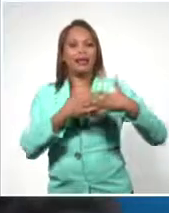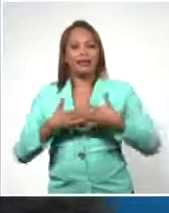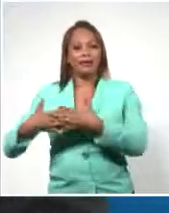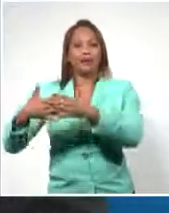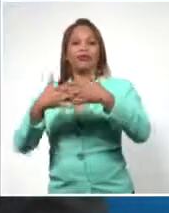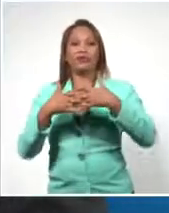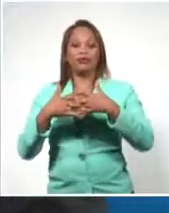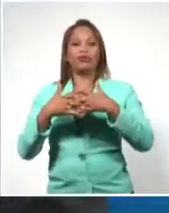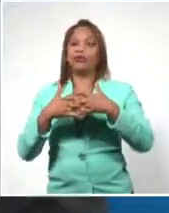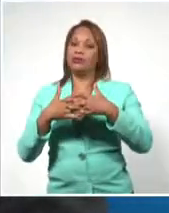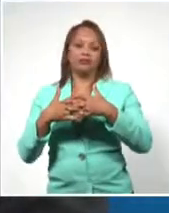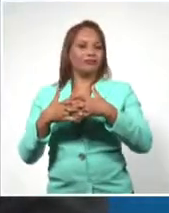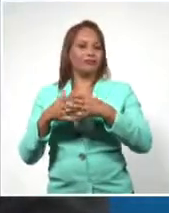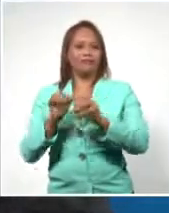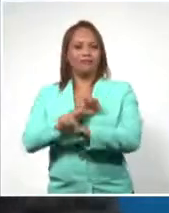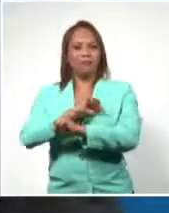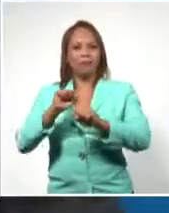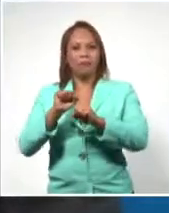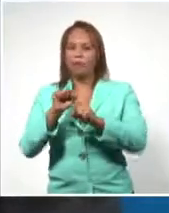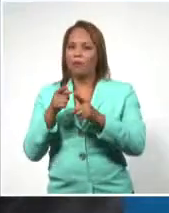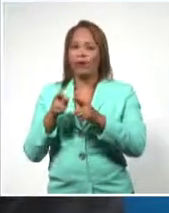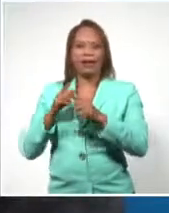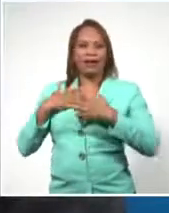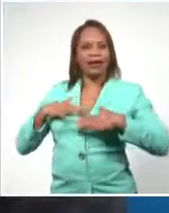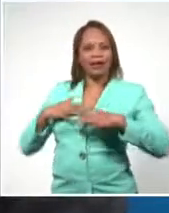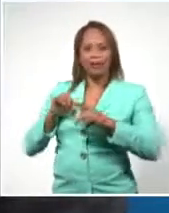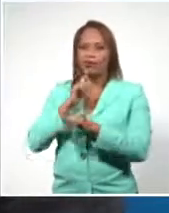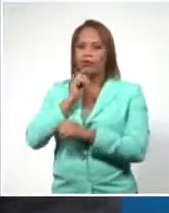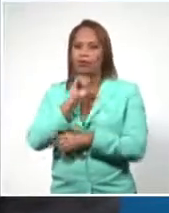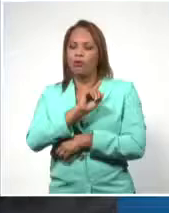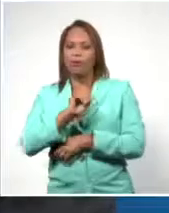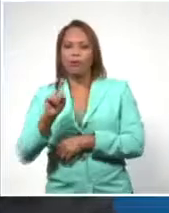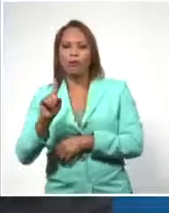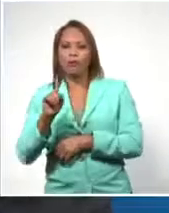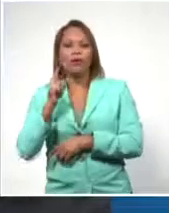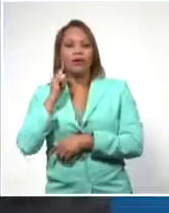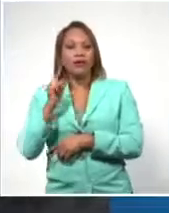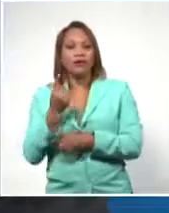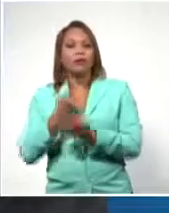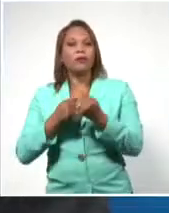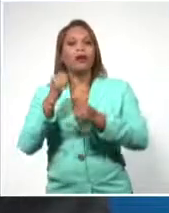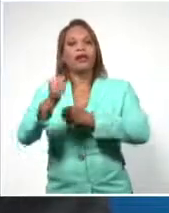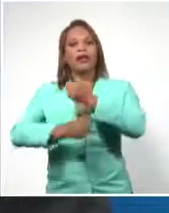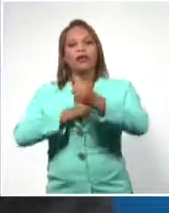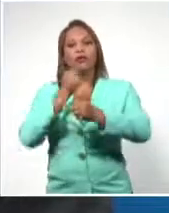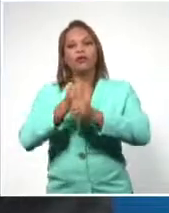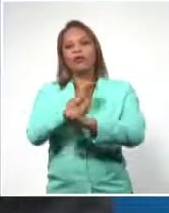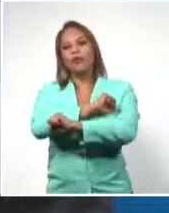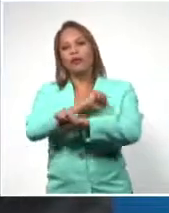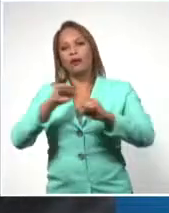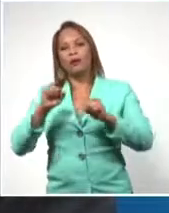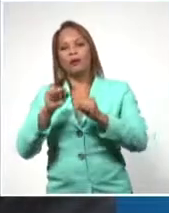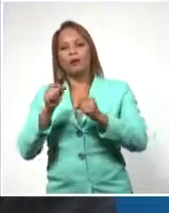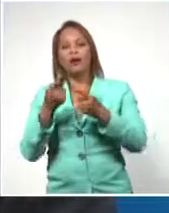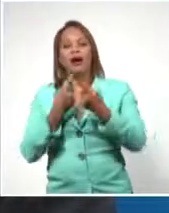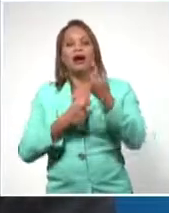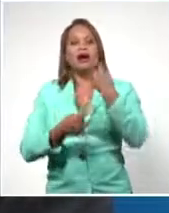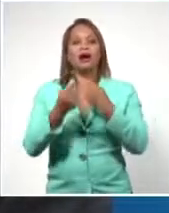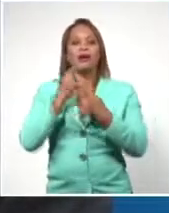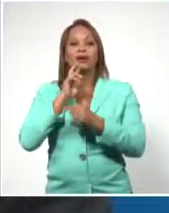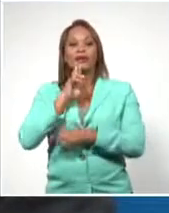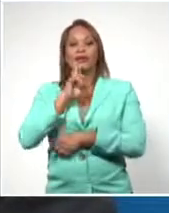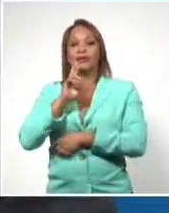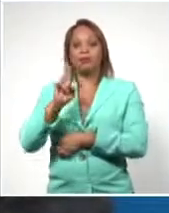nuclear de Estados Unidos, que reduce el umbral para el uso de este tipo de armas, incluso en